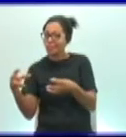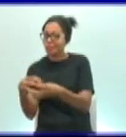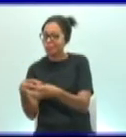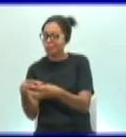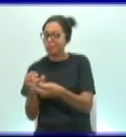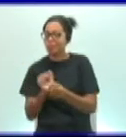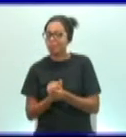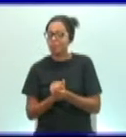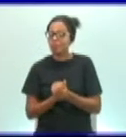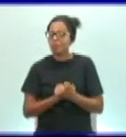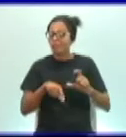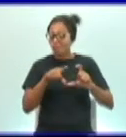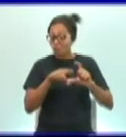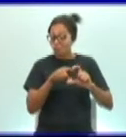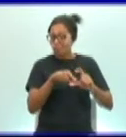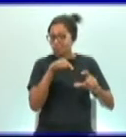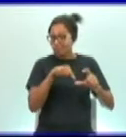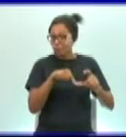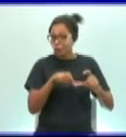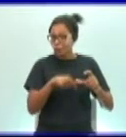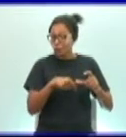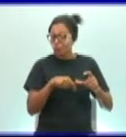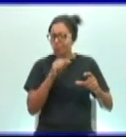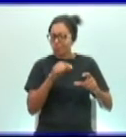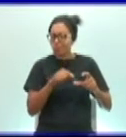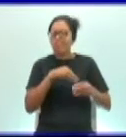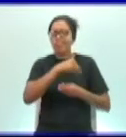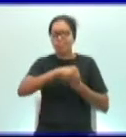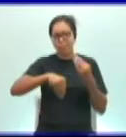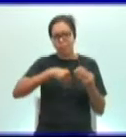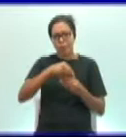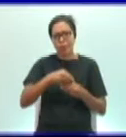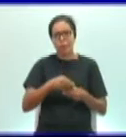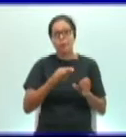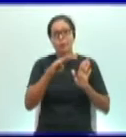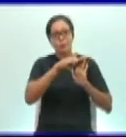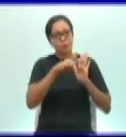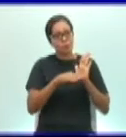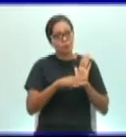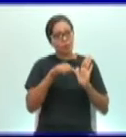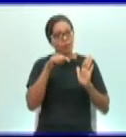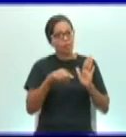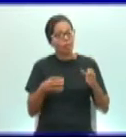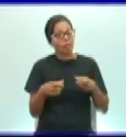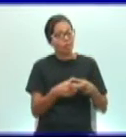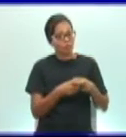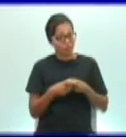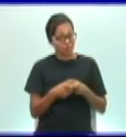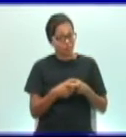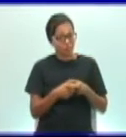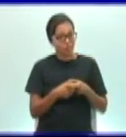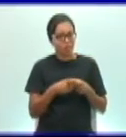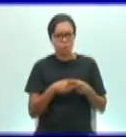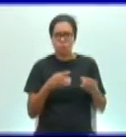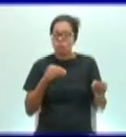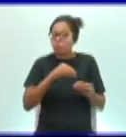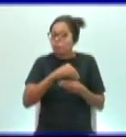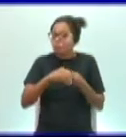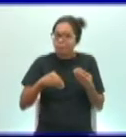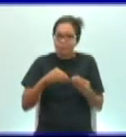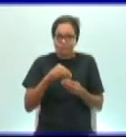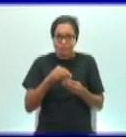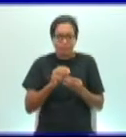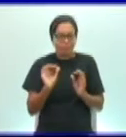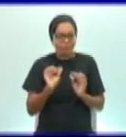su contenido es que se convierte en el programa de esa organización. No me lo pueden confundir con la historia me absolverá. Yo dije ahorita que la historia me absolverá